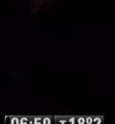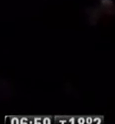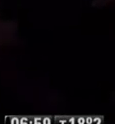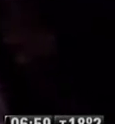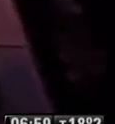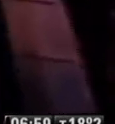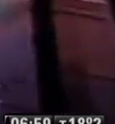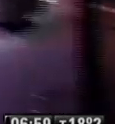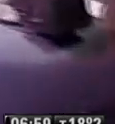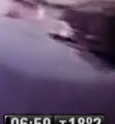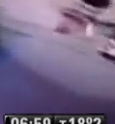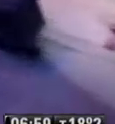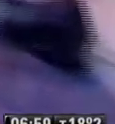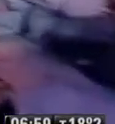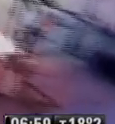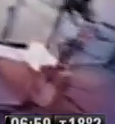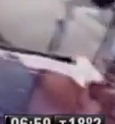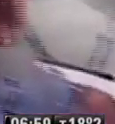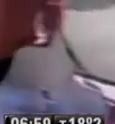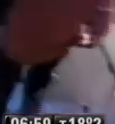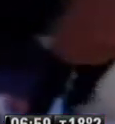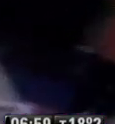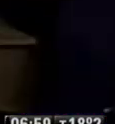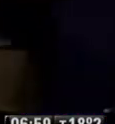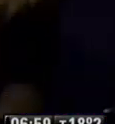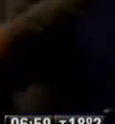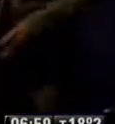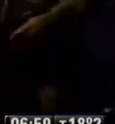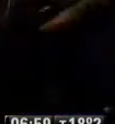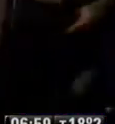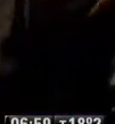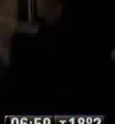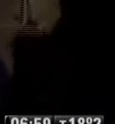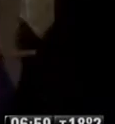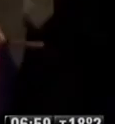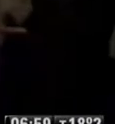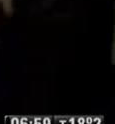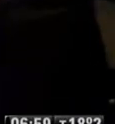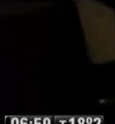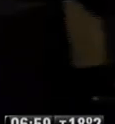Siento tan...